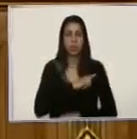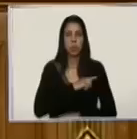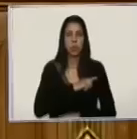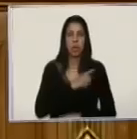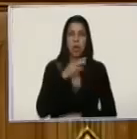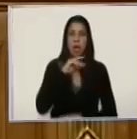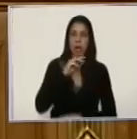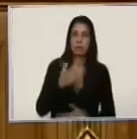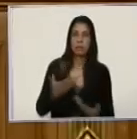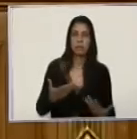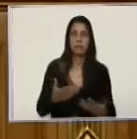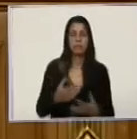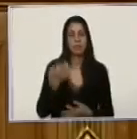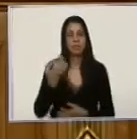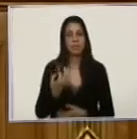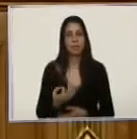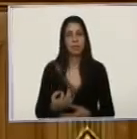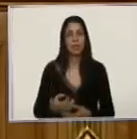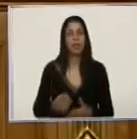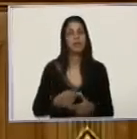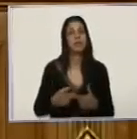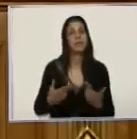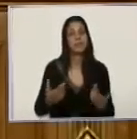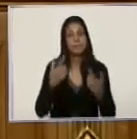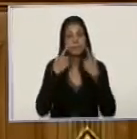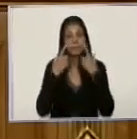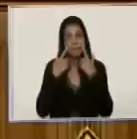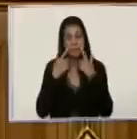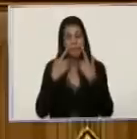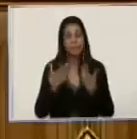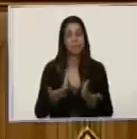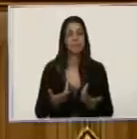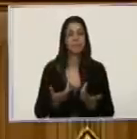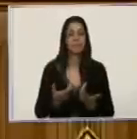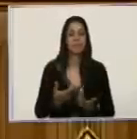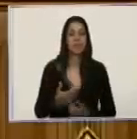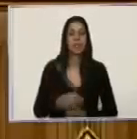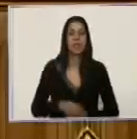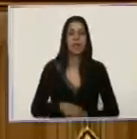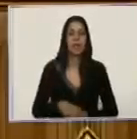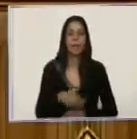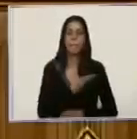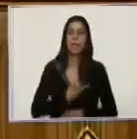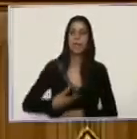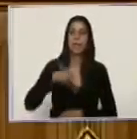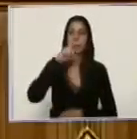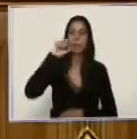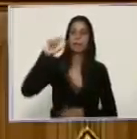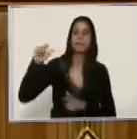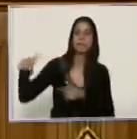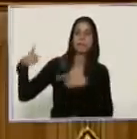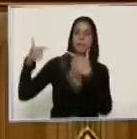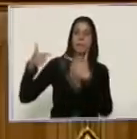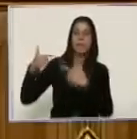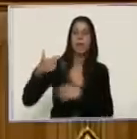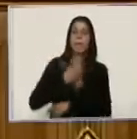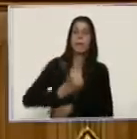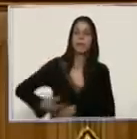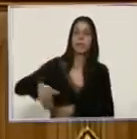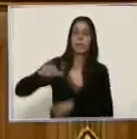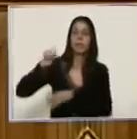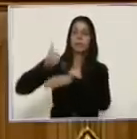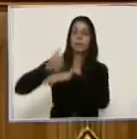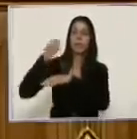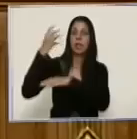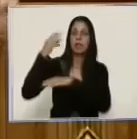es. Entonces imagínate a quién se ha enfrentado el presidente Nicolás Maduro y el presidente de la Asamblea Nacional